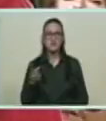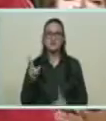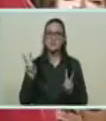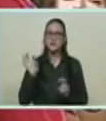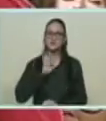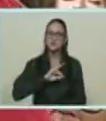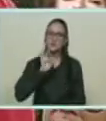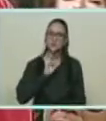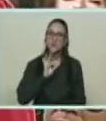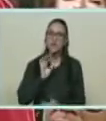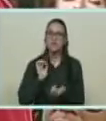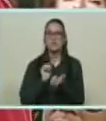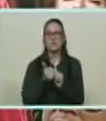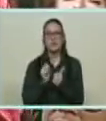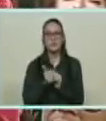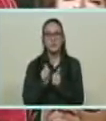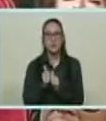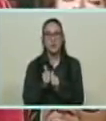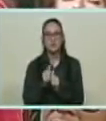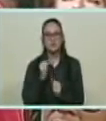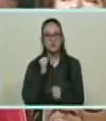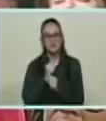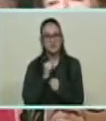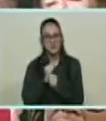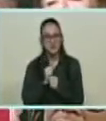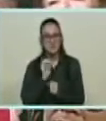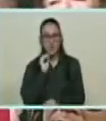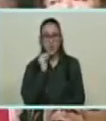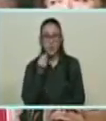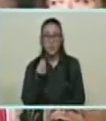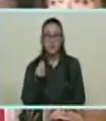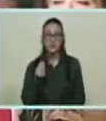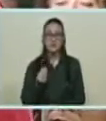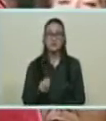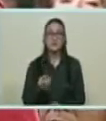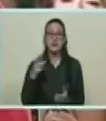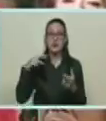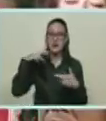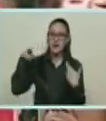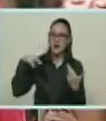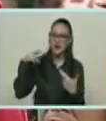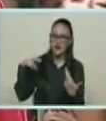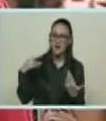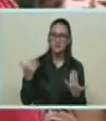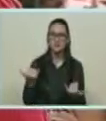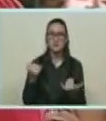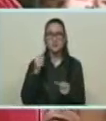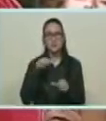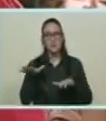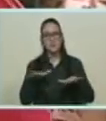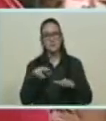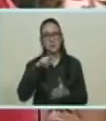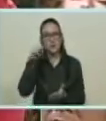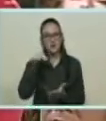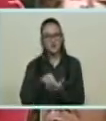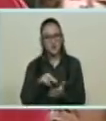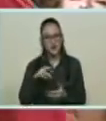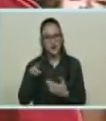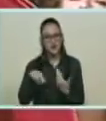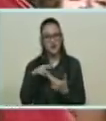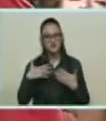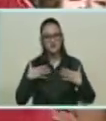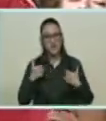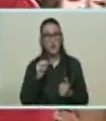social, en deporte, el Chamba Juvenil Barrio Adentro Deportivo, el Recrea Tu Chamba con el Movimiento Nacional de Recreadores,